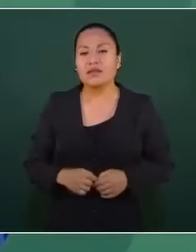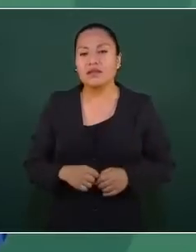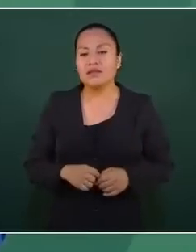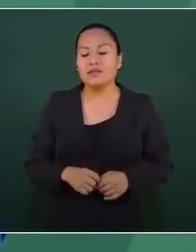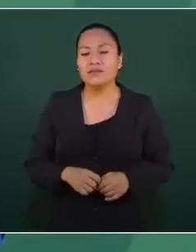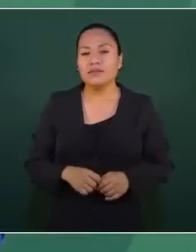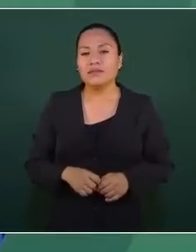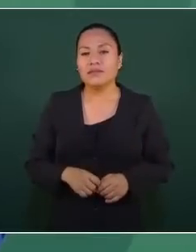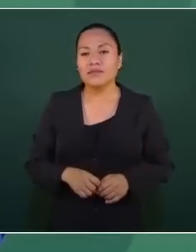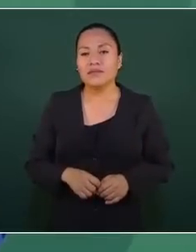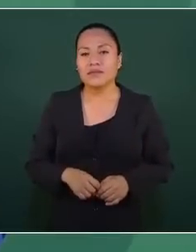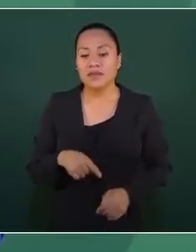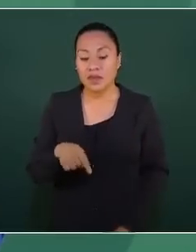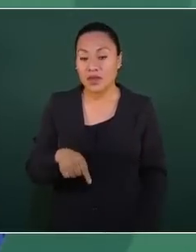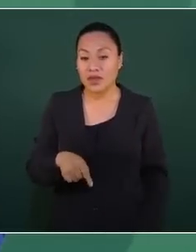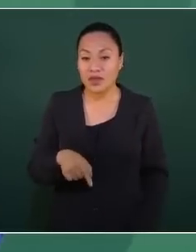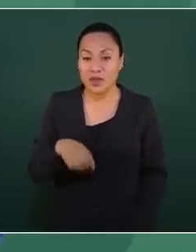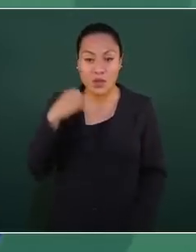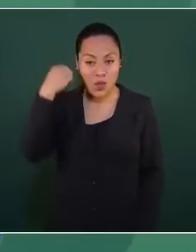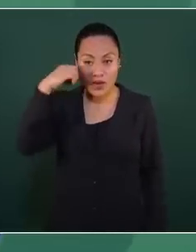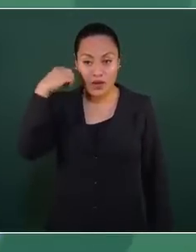Oaxaca es de los estados